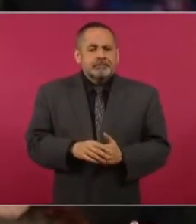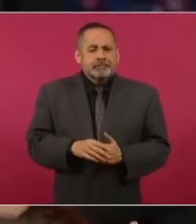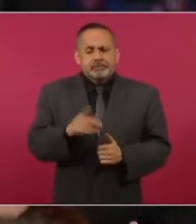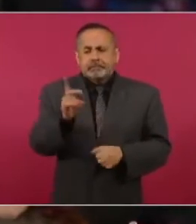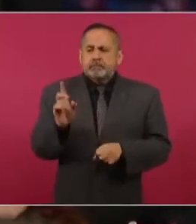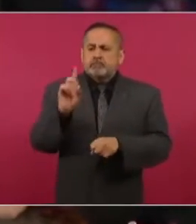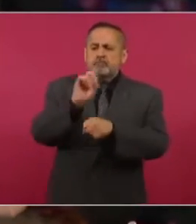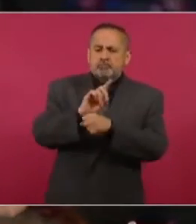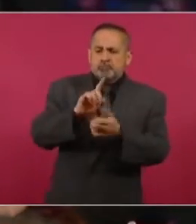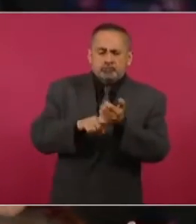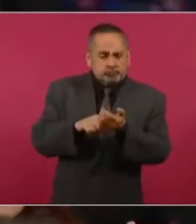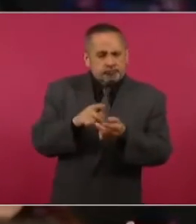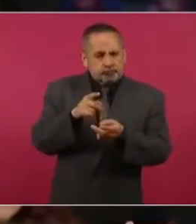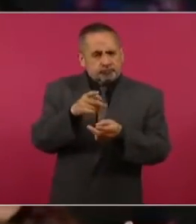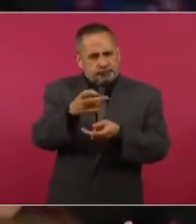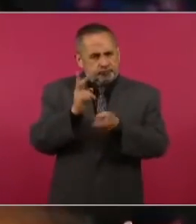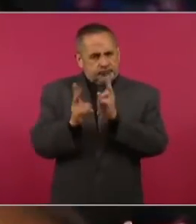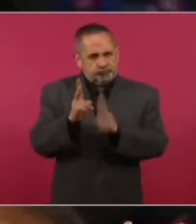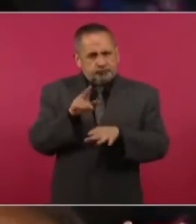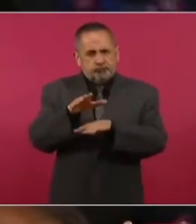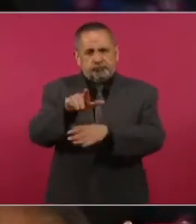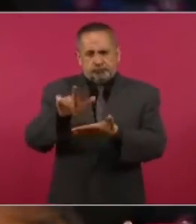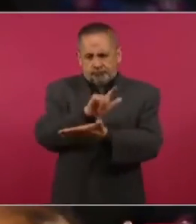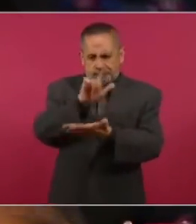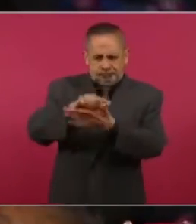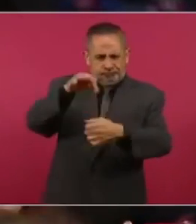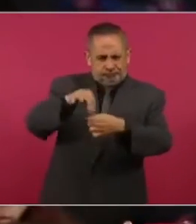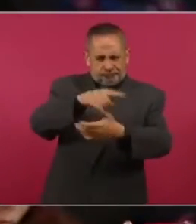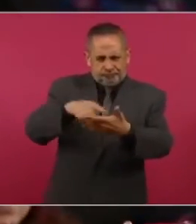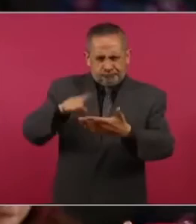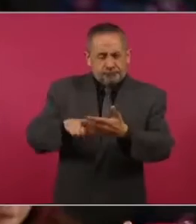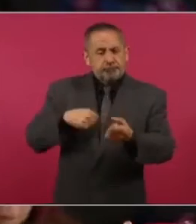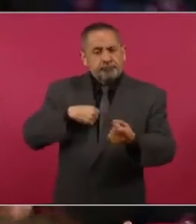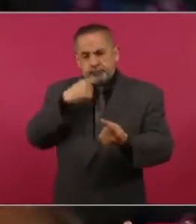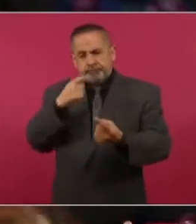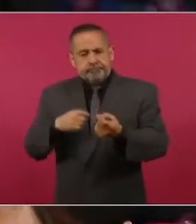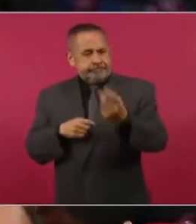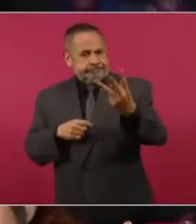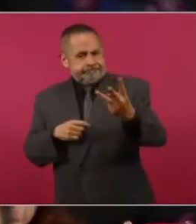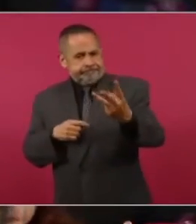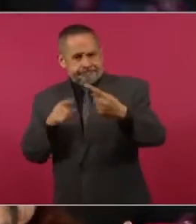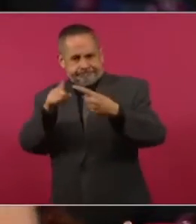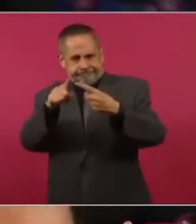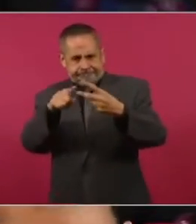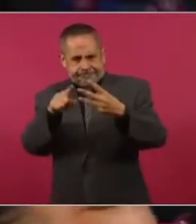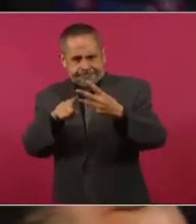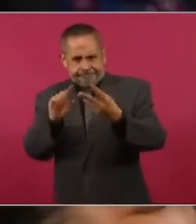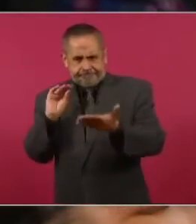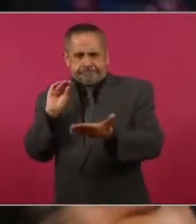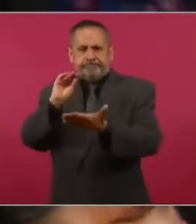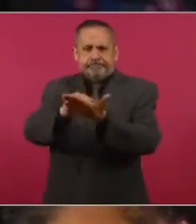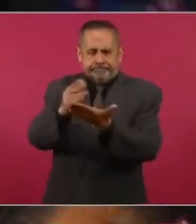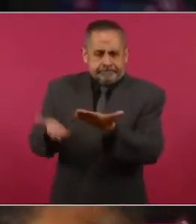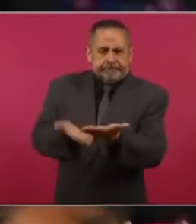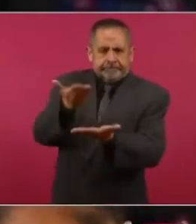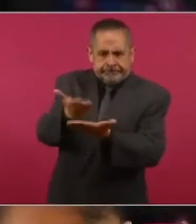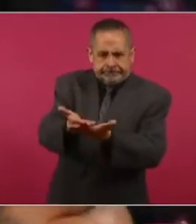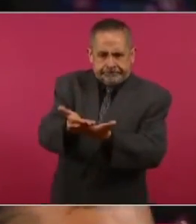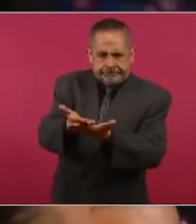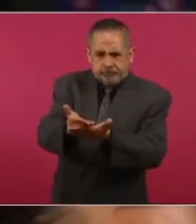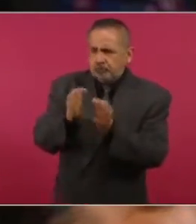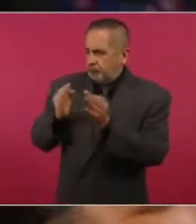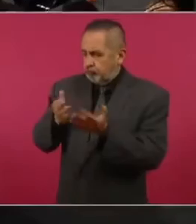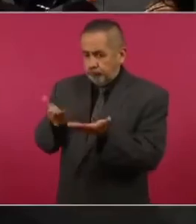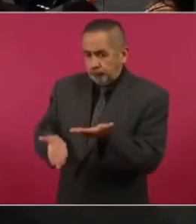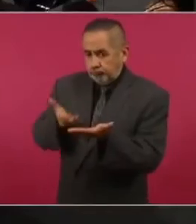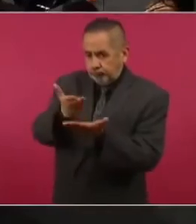día que hablamos acerca de la reforma electoral, yo le mencioné que había 3 elementos que no estaban incluidos en su iniciativa original,